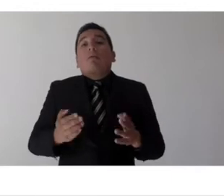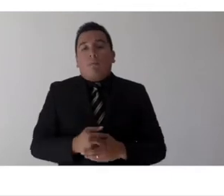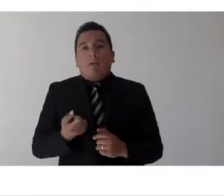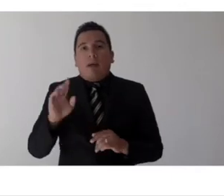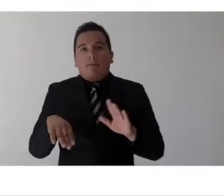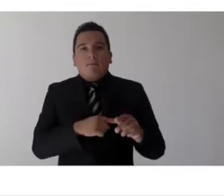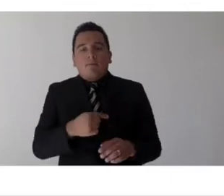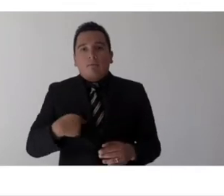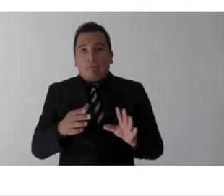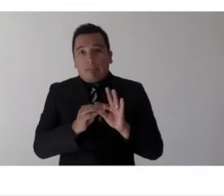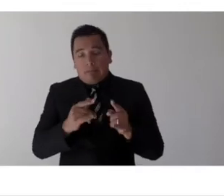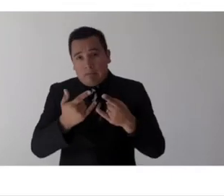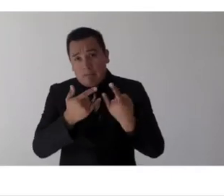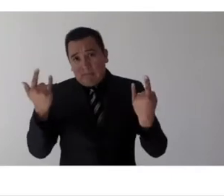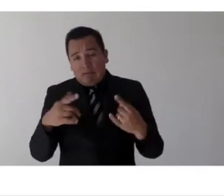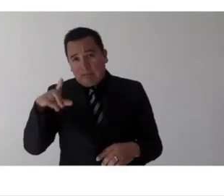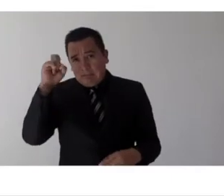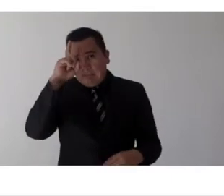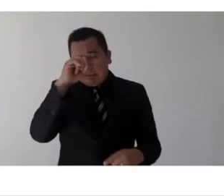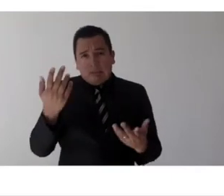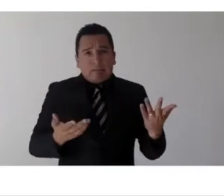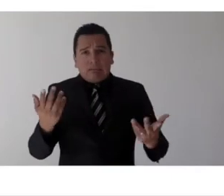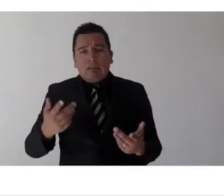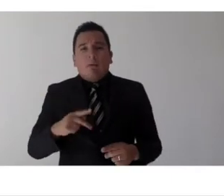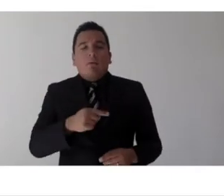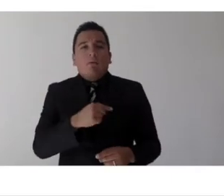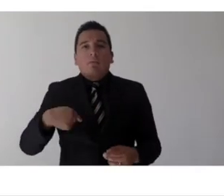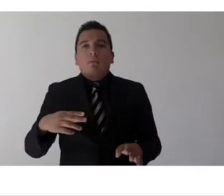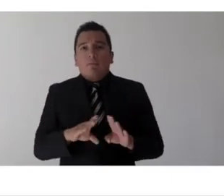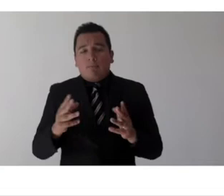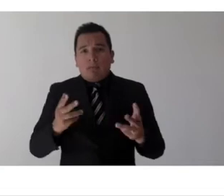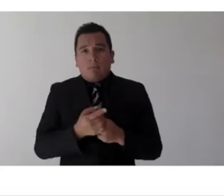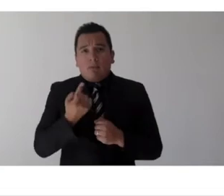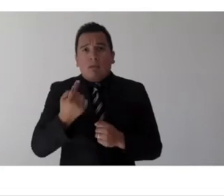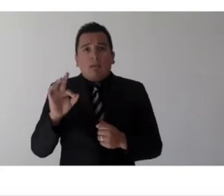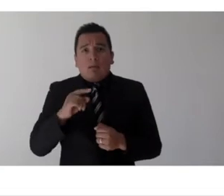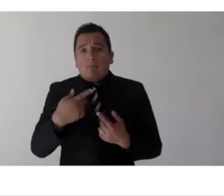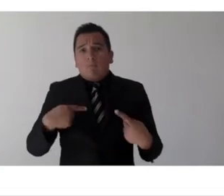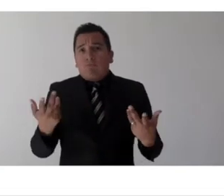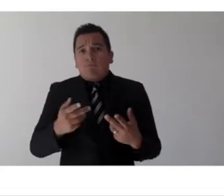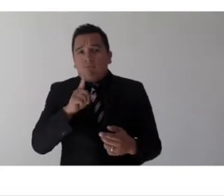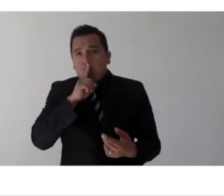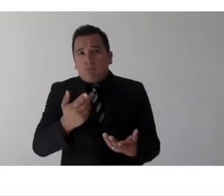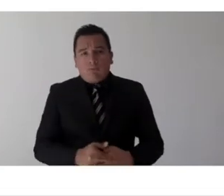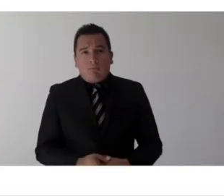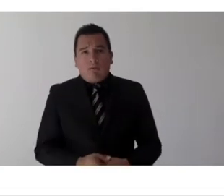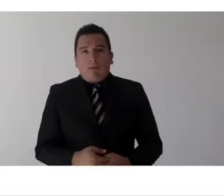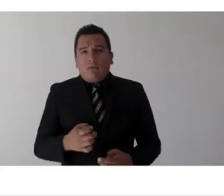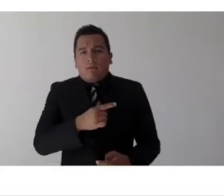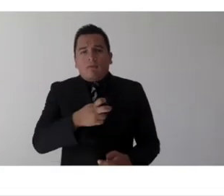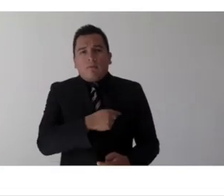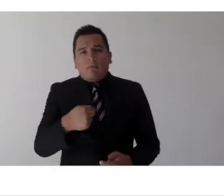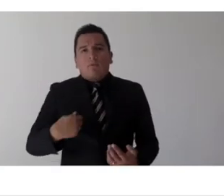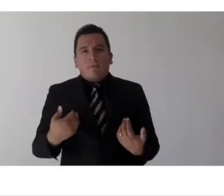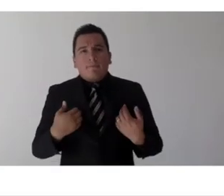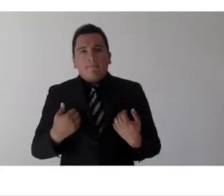es indispensable actuar en este momento, porque si no nadie actúa y nos obliga a construir